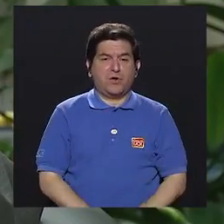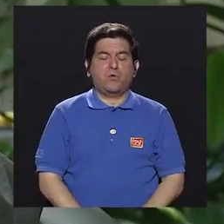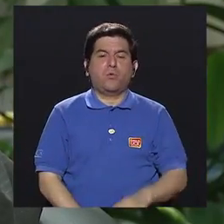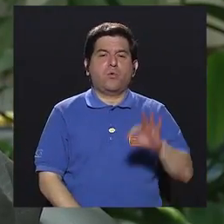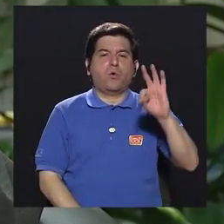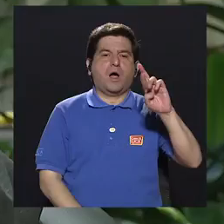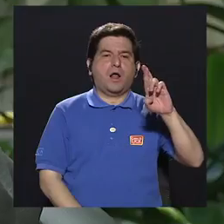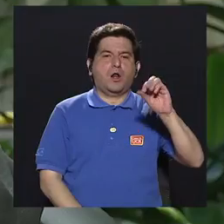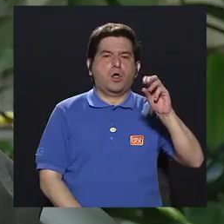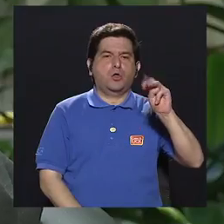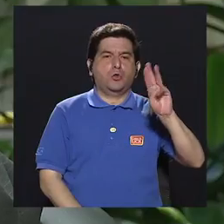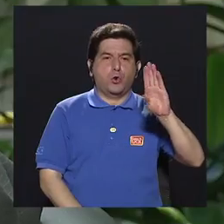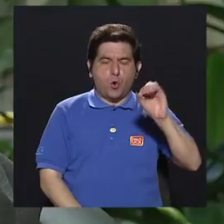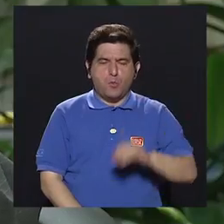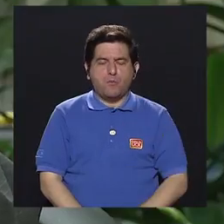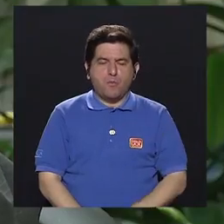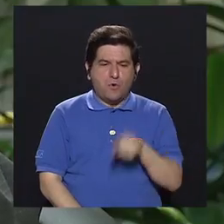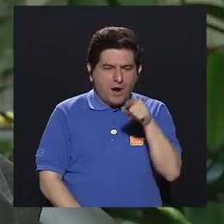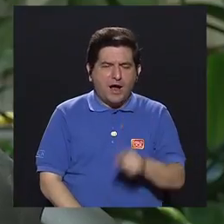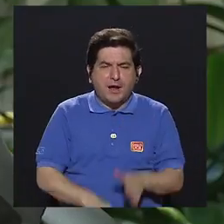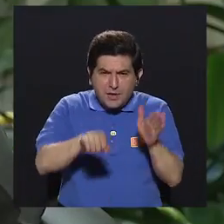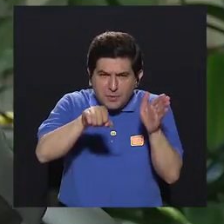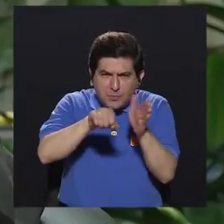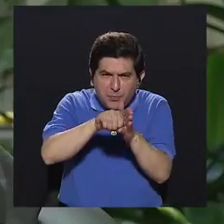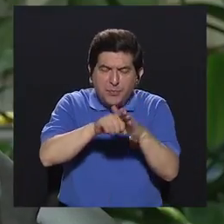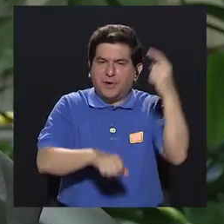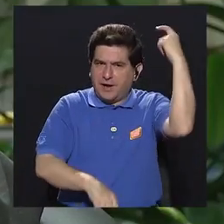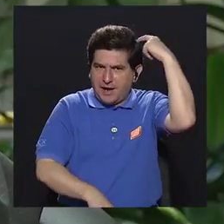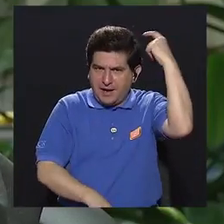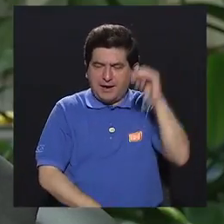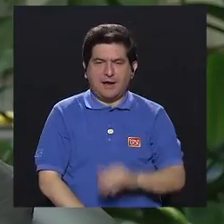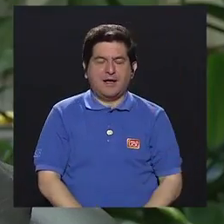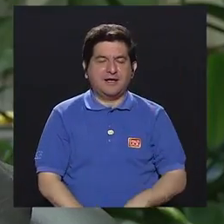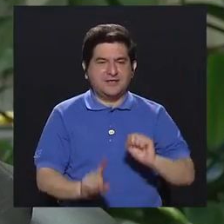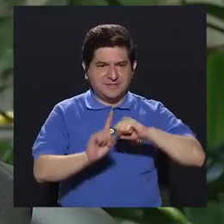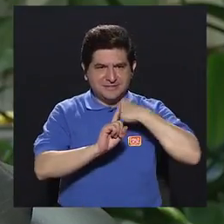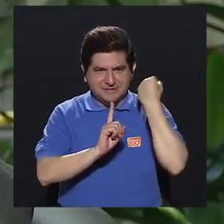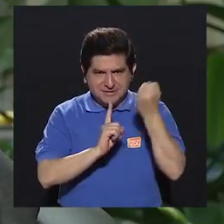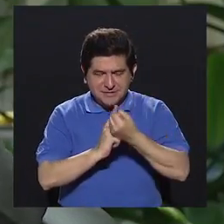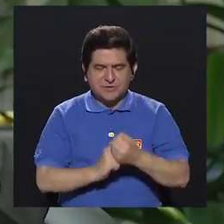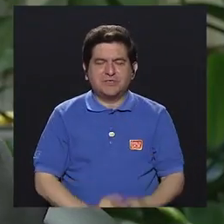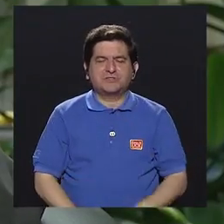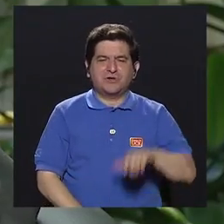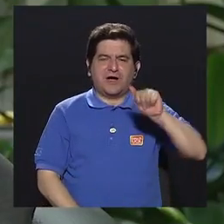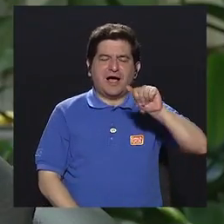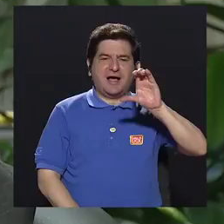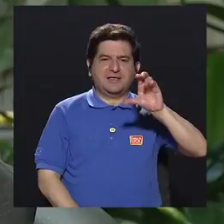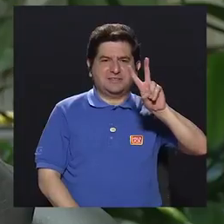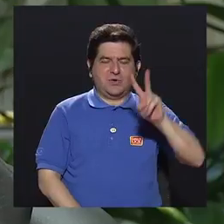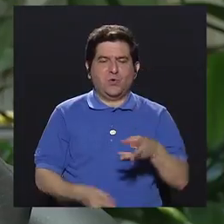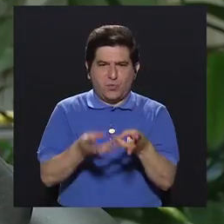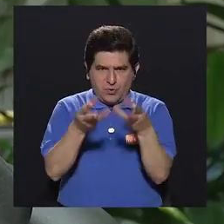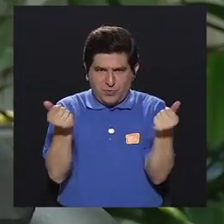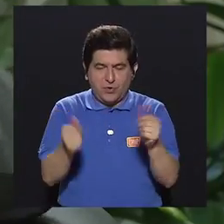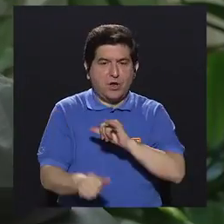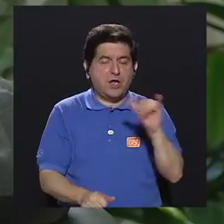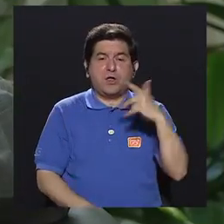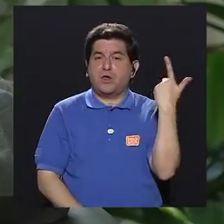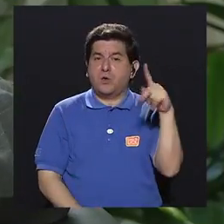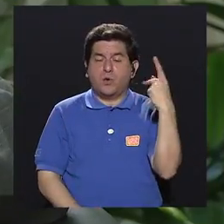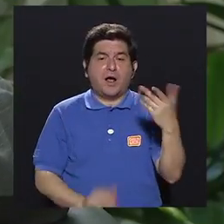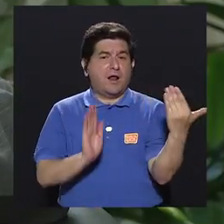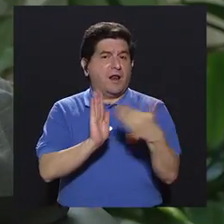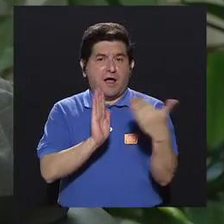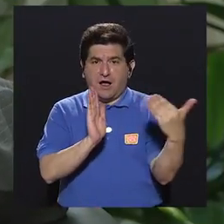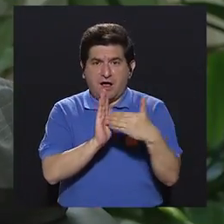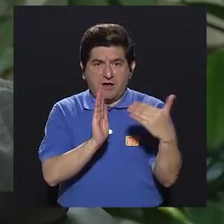que se puede llegar a tapar ese vasito, si es en el cerebro, es lo que nos va a causar el accidente. Pero igual, los mismos riesgos que tenemos para